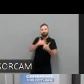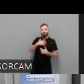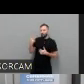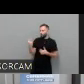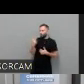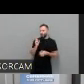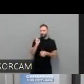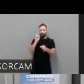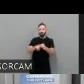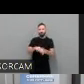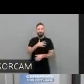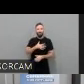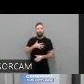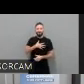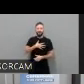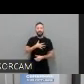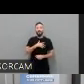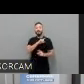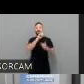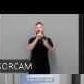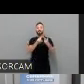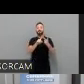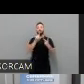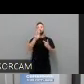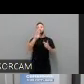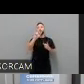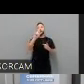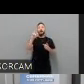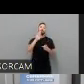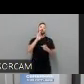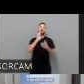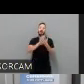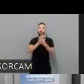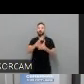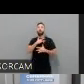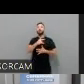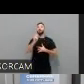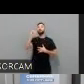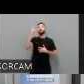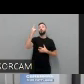participar. Segundo, pues un poco lo que os decía Pilar, ¿no? Marisol no ha podido estar por fuerza